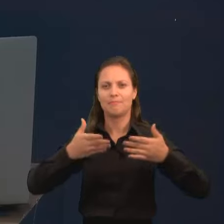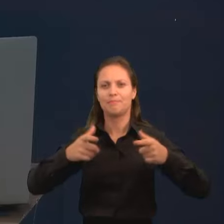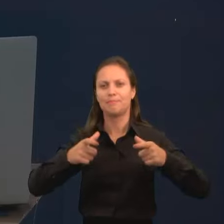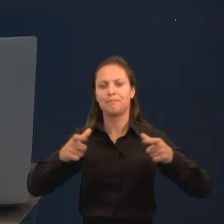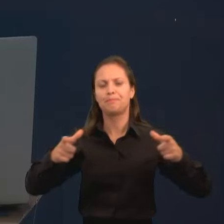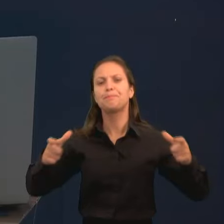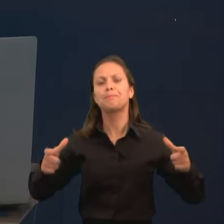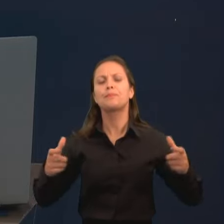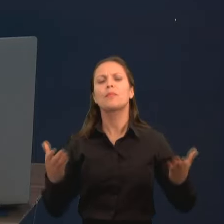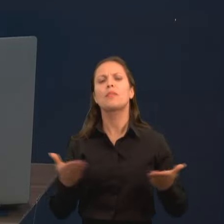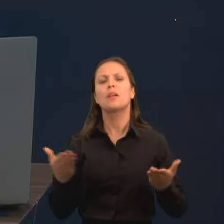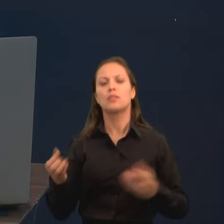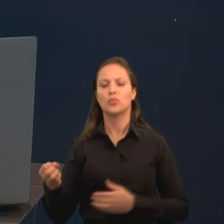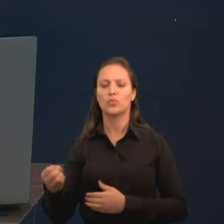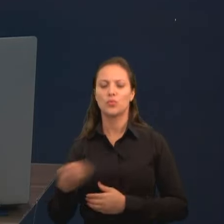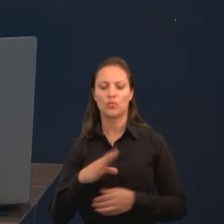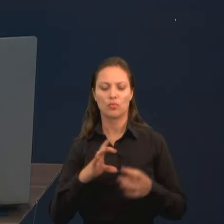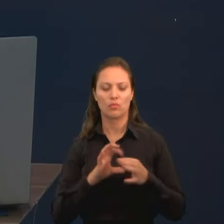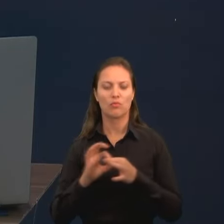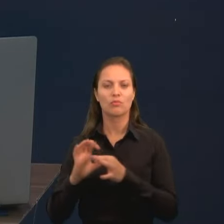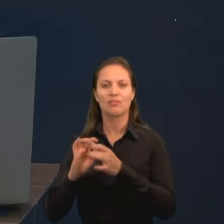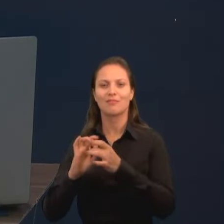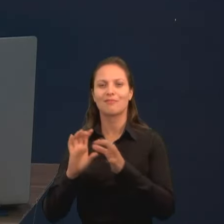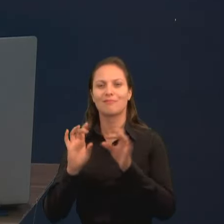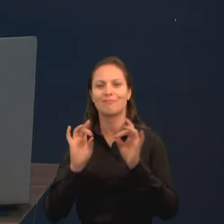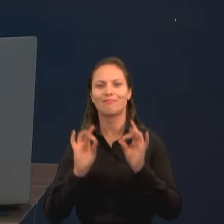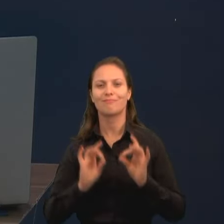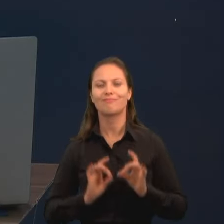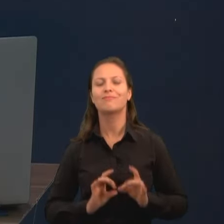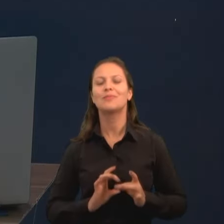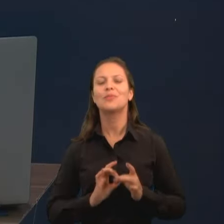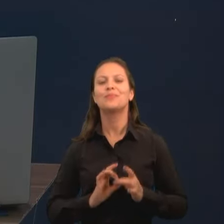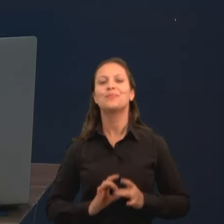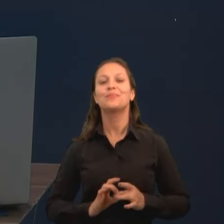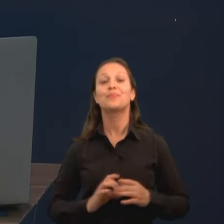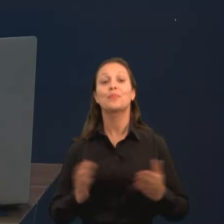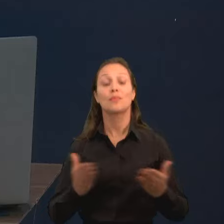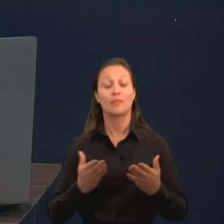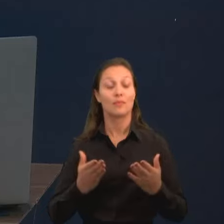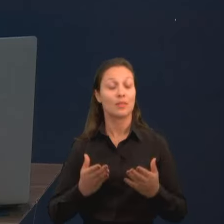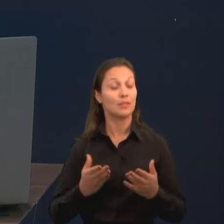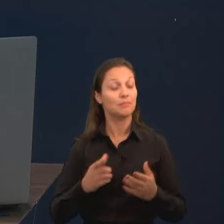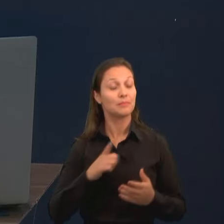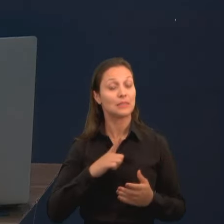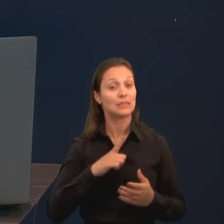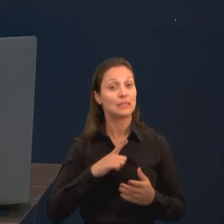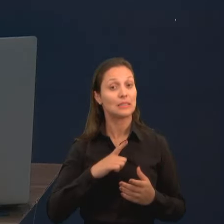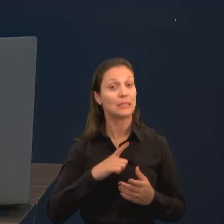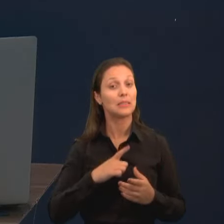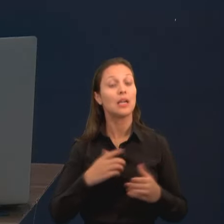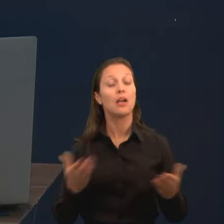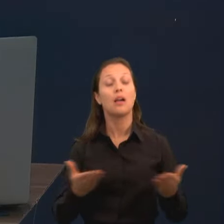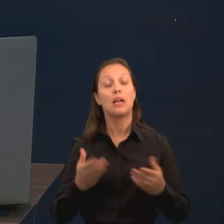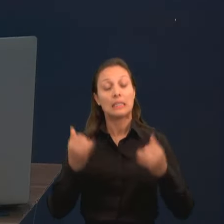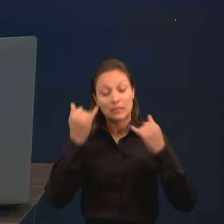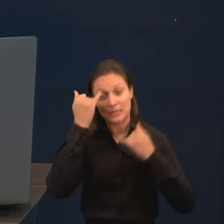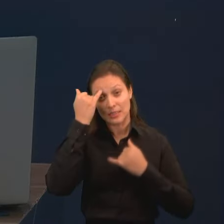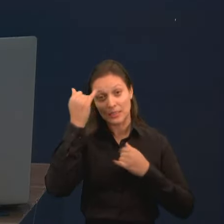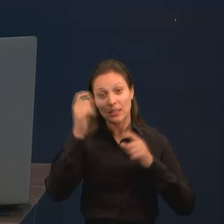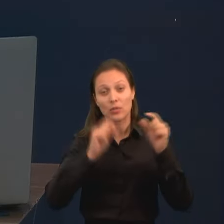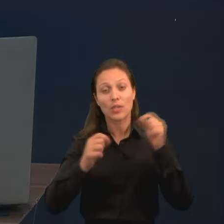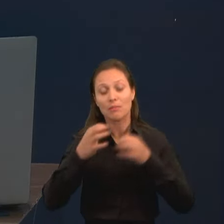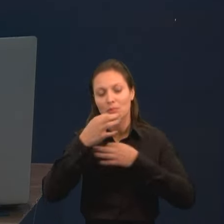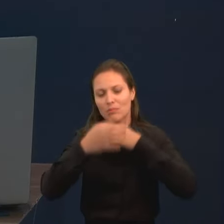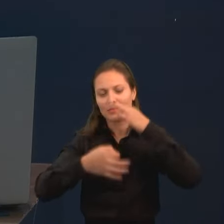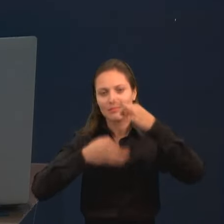la población. Dentro de este nuevo contexto se crea un mercado que, en primer lugar, es un mercado que está saturado